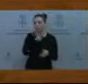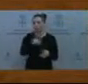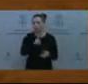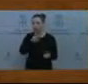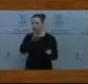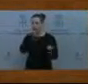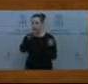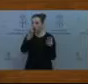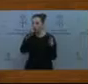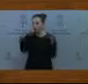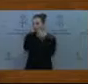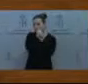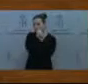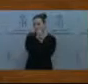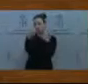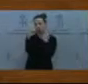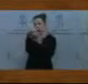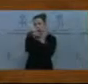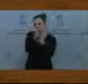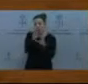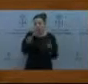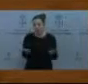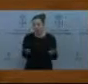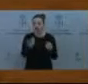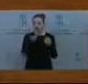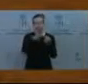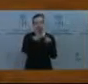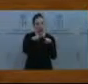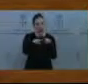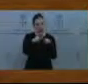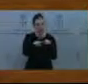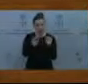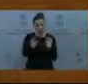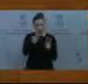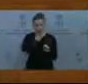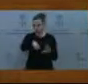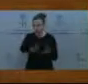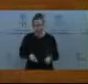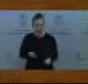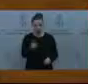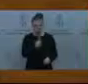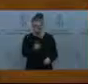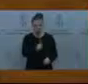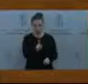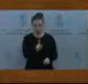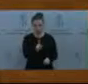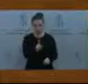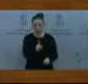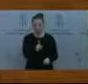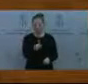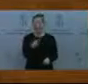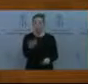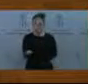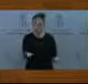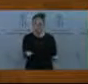ese elemento, a nuestro juicio, inaceptable, que hacía que el tema de escuelas